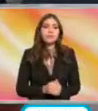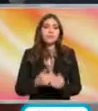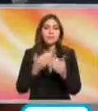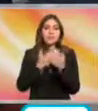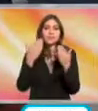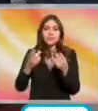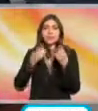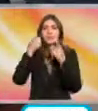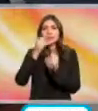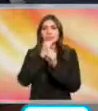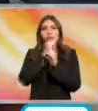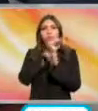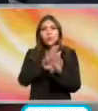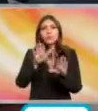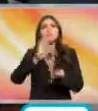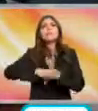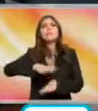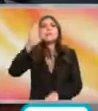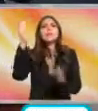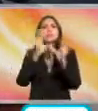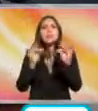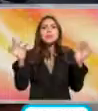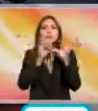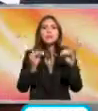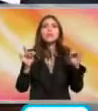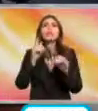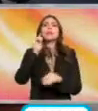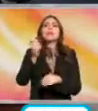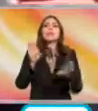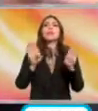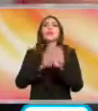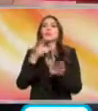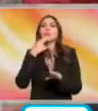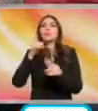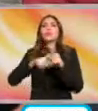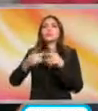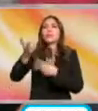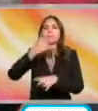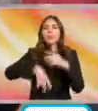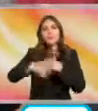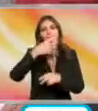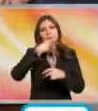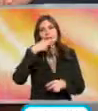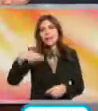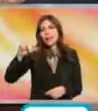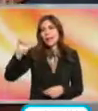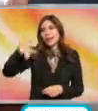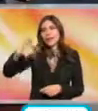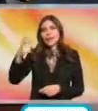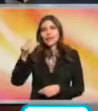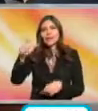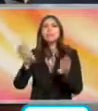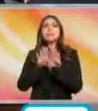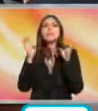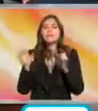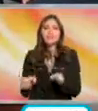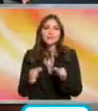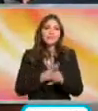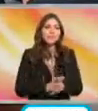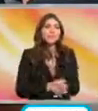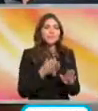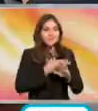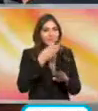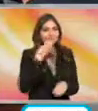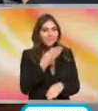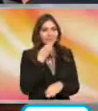pues para darnos datos de esto y cómo funcionaban, de dónde salieron, se encuentra con nosotros nuestro querido Ángel. ¿Qué pasó? ¿Cómo estás? Ángel, ¿cómo Hola, estás? Ángel. ¿Cómo estás?